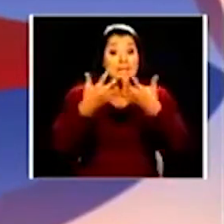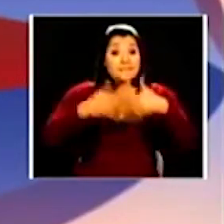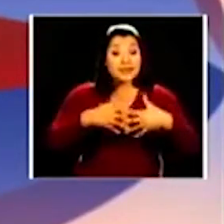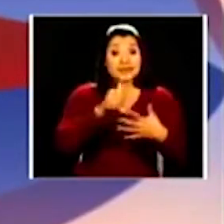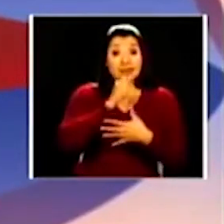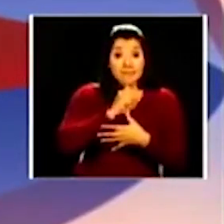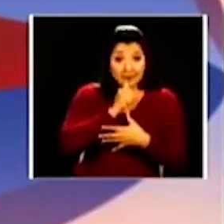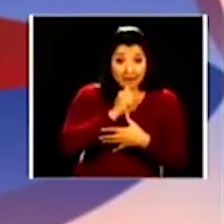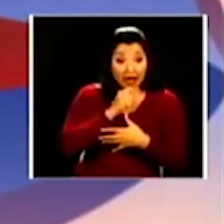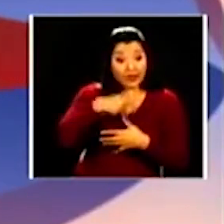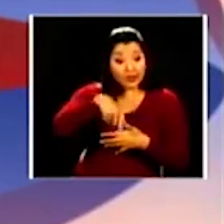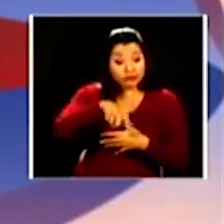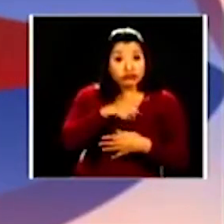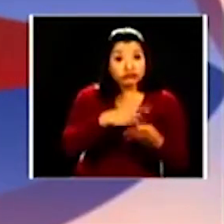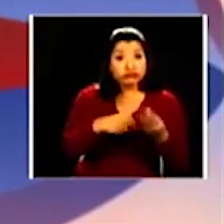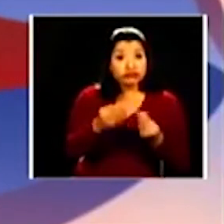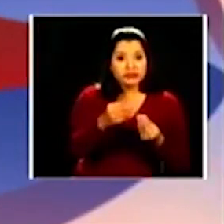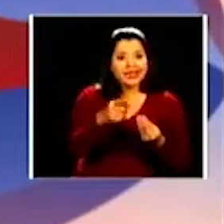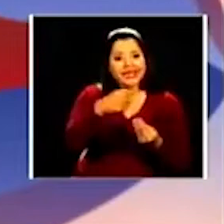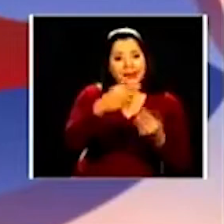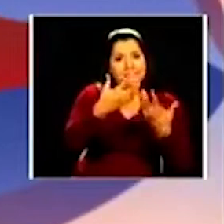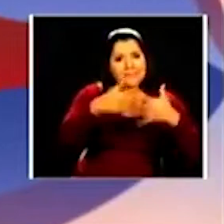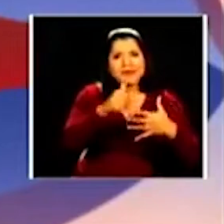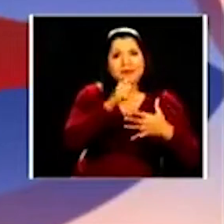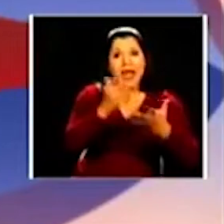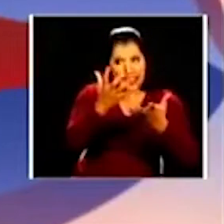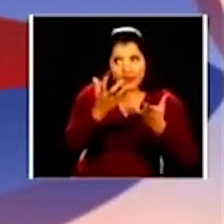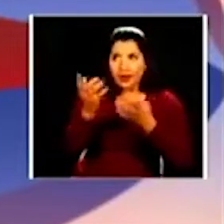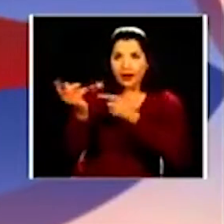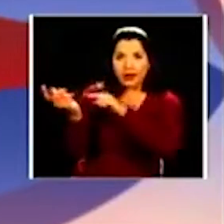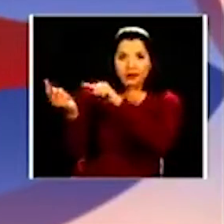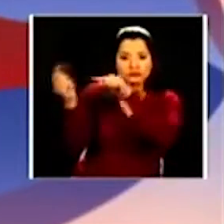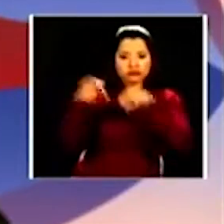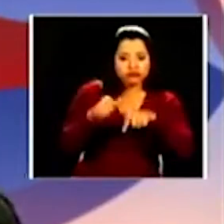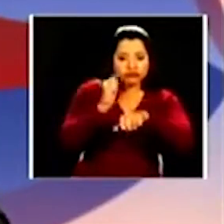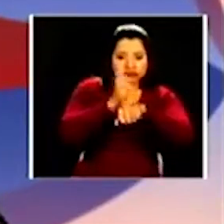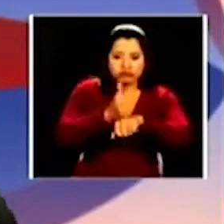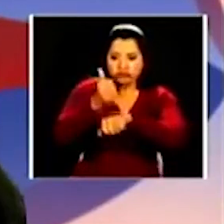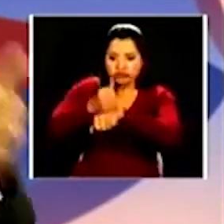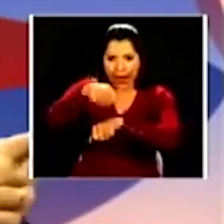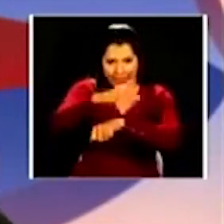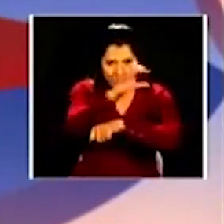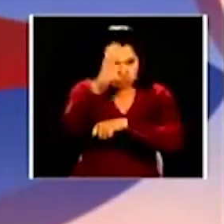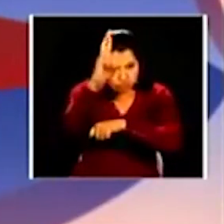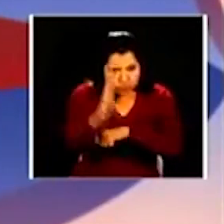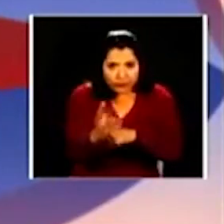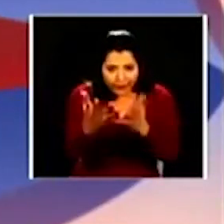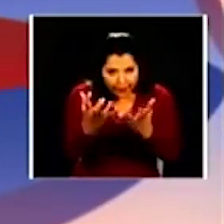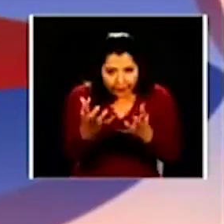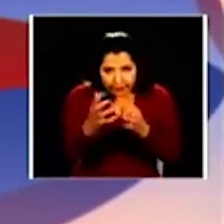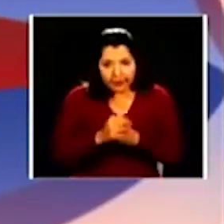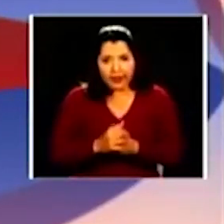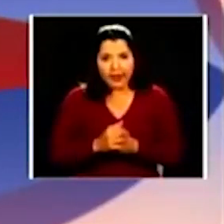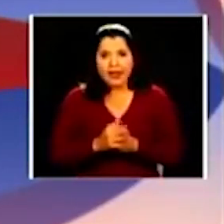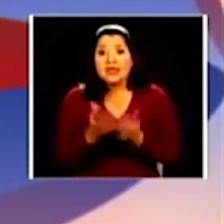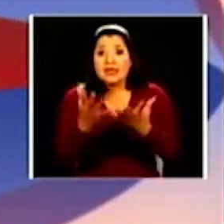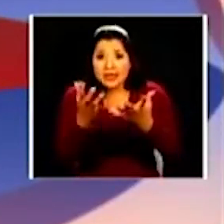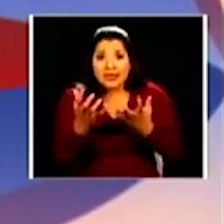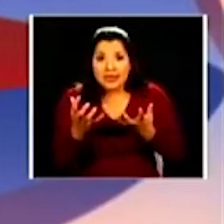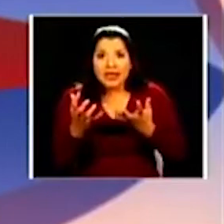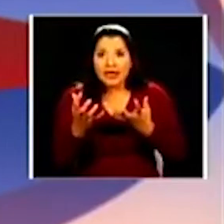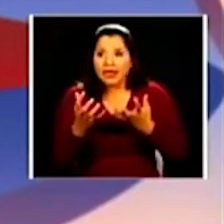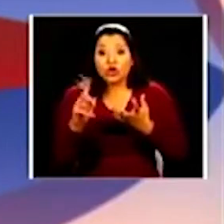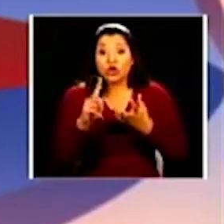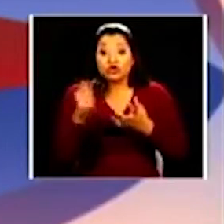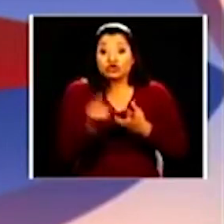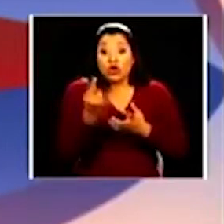sector productivo, quiere traer sus empresas a Costa Rica, quiere traerlas y llevarlas específicamente fuera del gran área